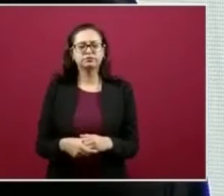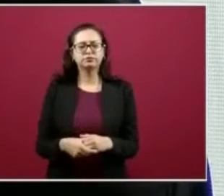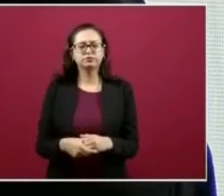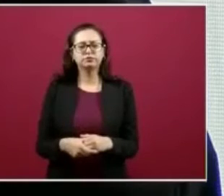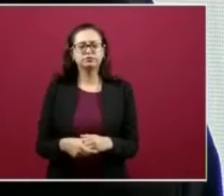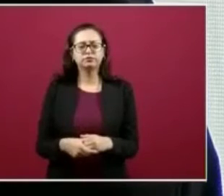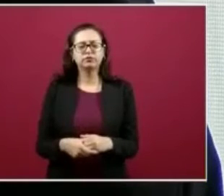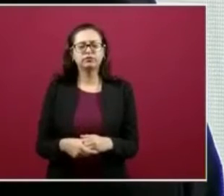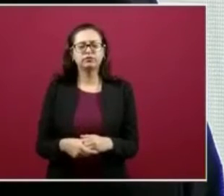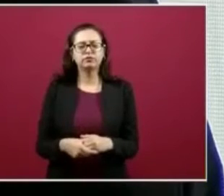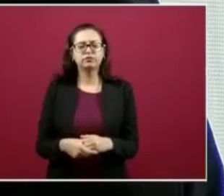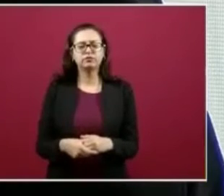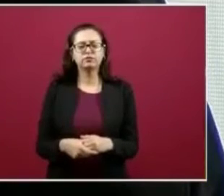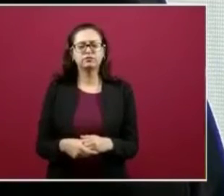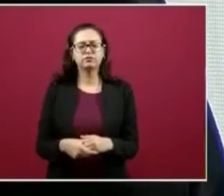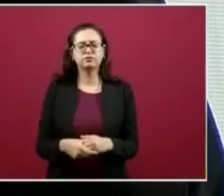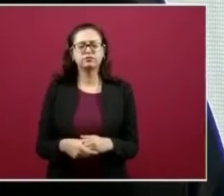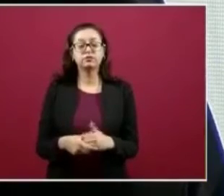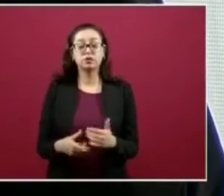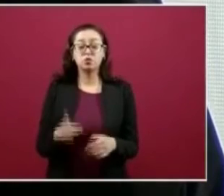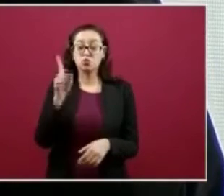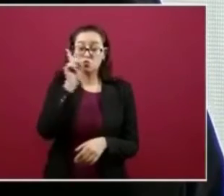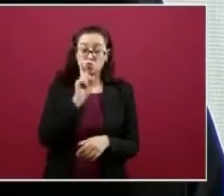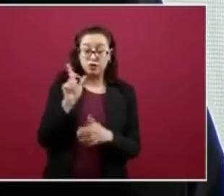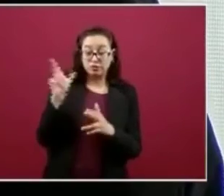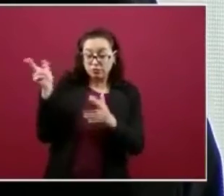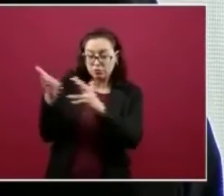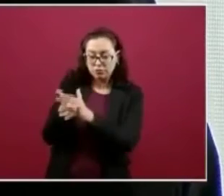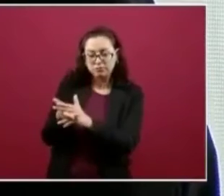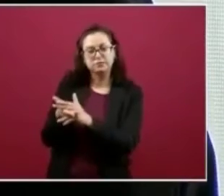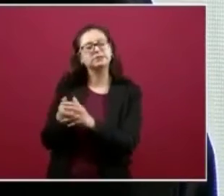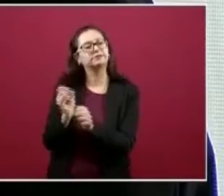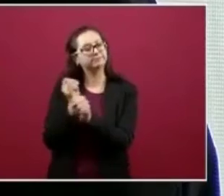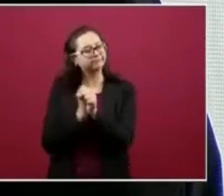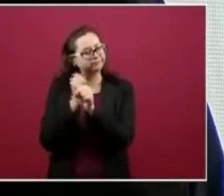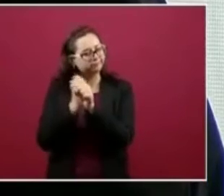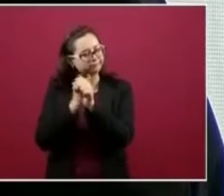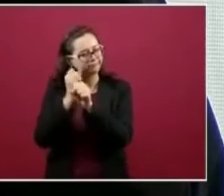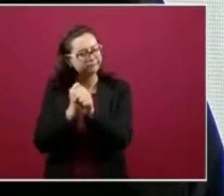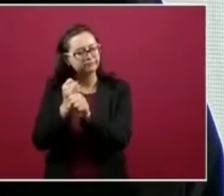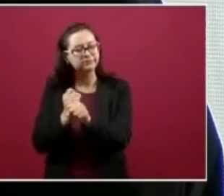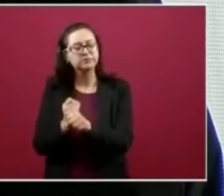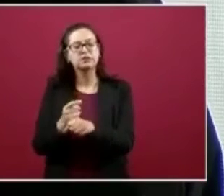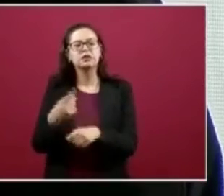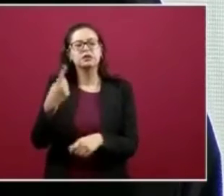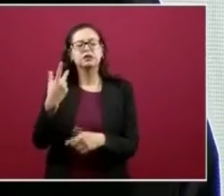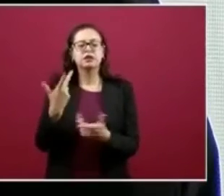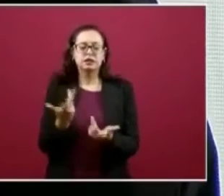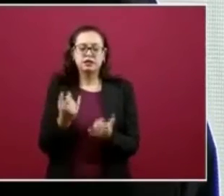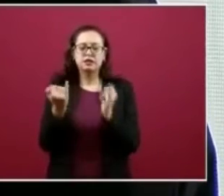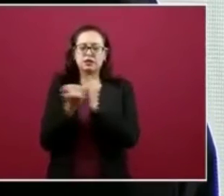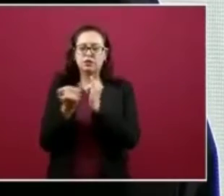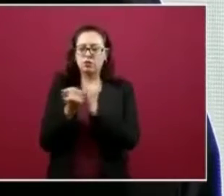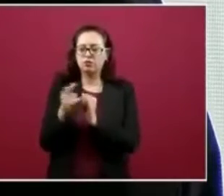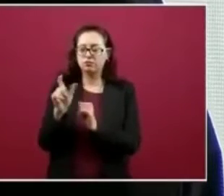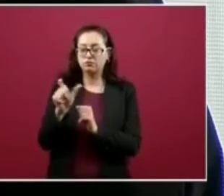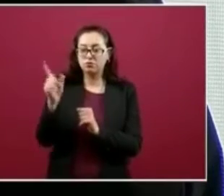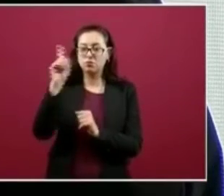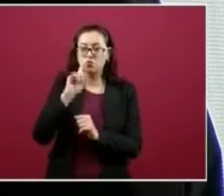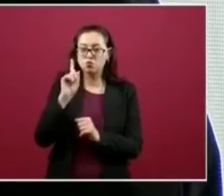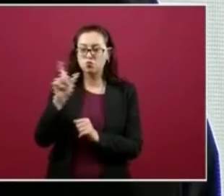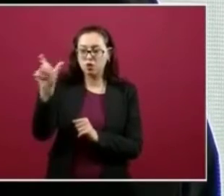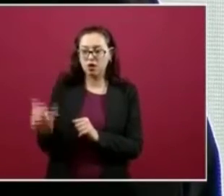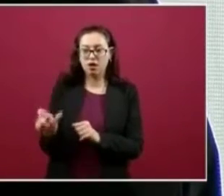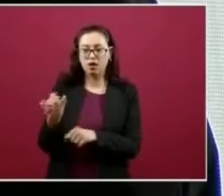buscando homologar la investigación del feminicidio, las órdenes de protección, la forma de investigar